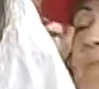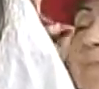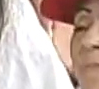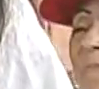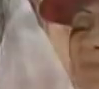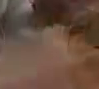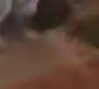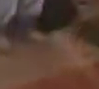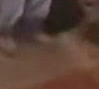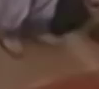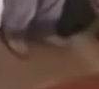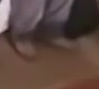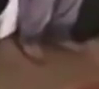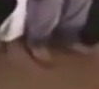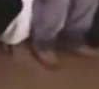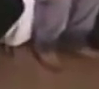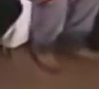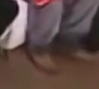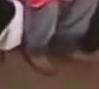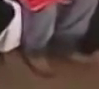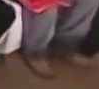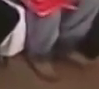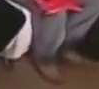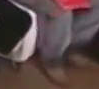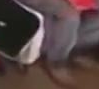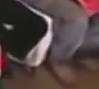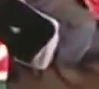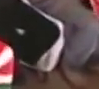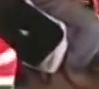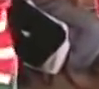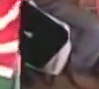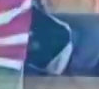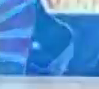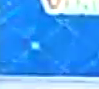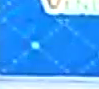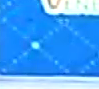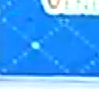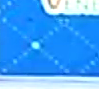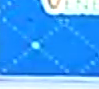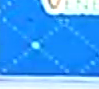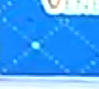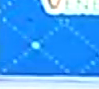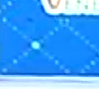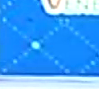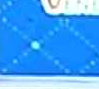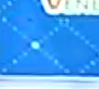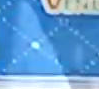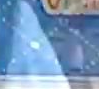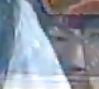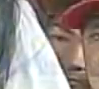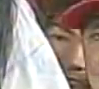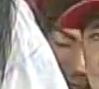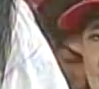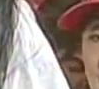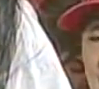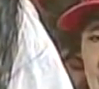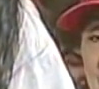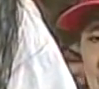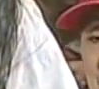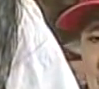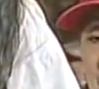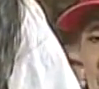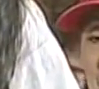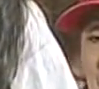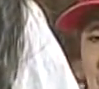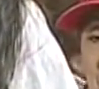revolucionario soy miembro de la abb 13 de abril ubicada en el estado Lara Además hoy asumo el